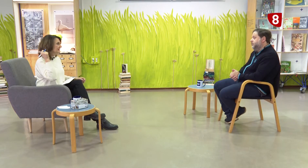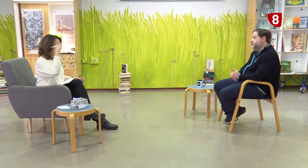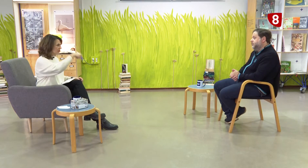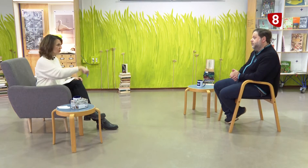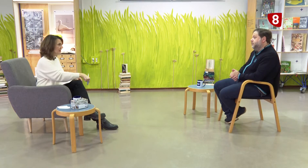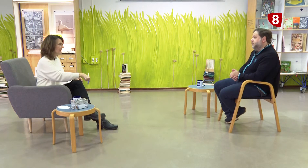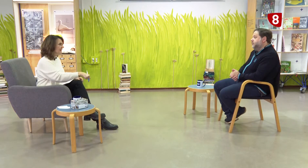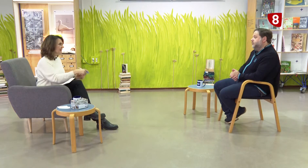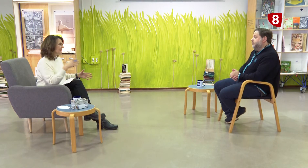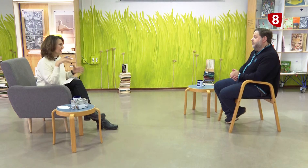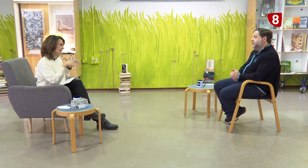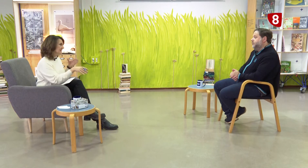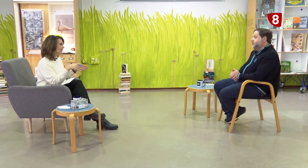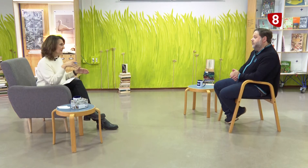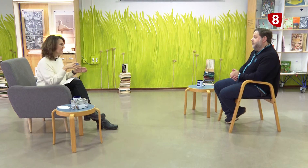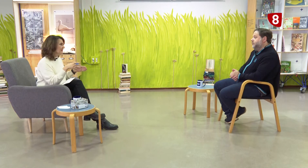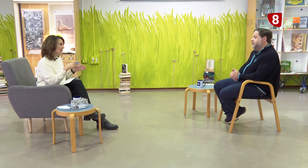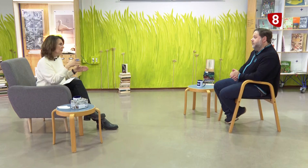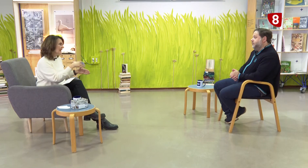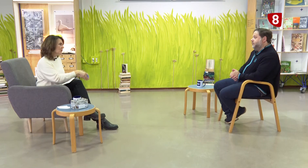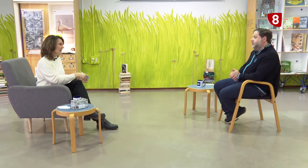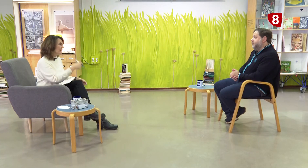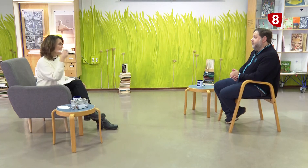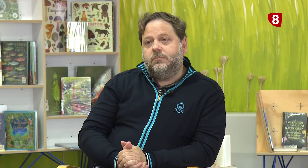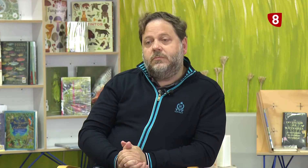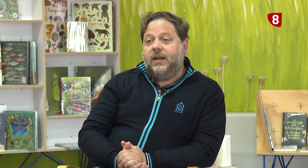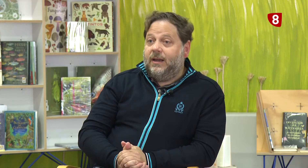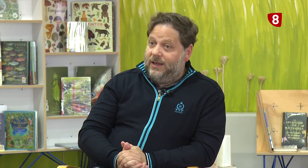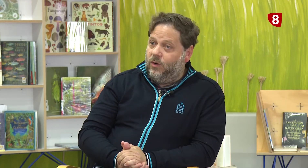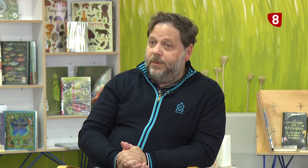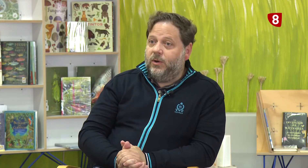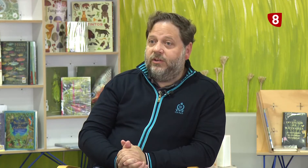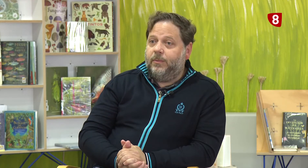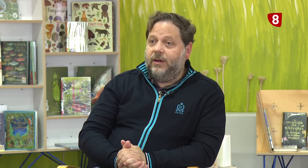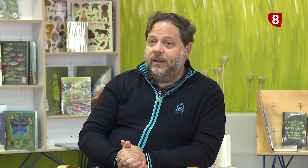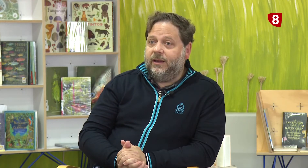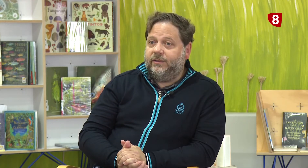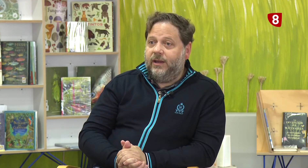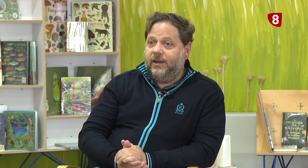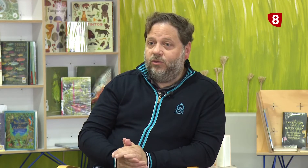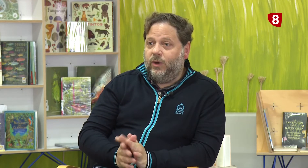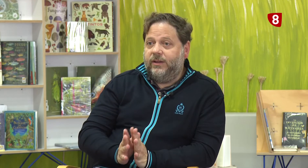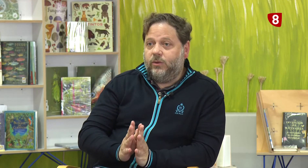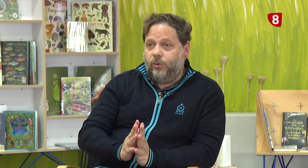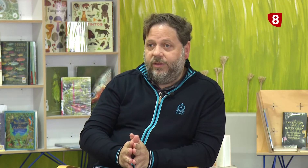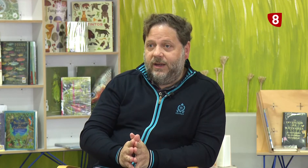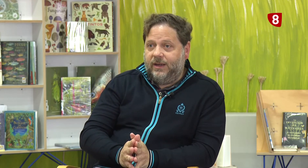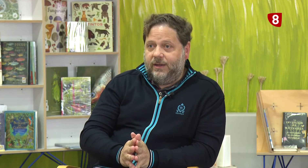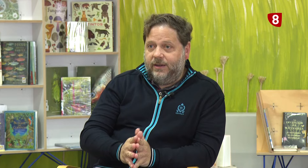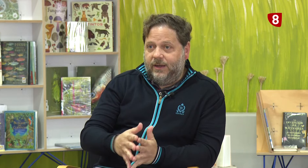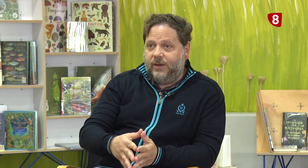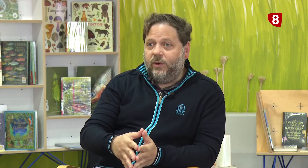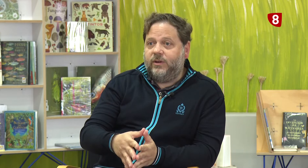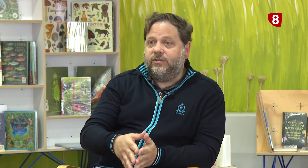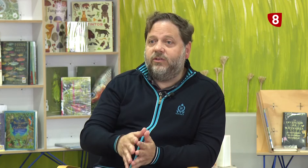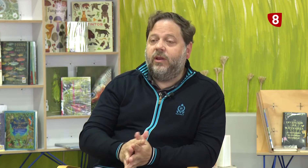y estoy, se diferencia poniendo el ahora o ayer, ¿no? Claro, lo primero que se pone, que se suele introducir en